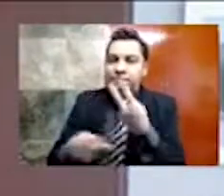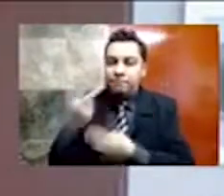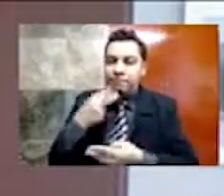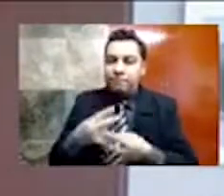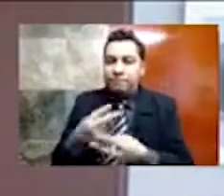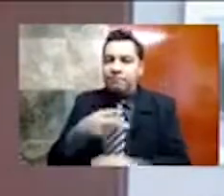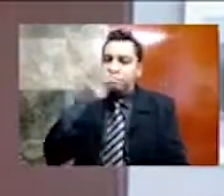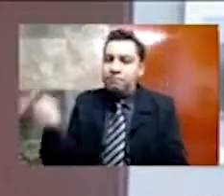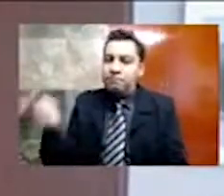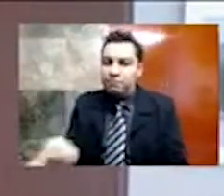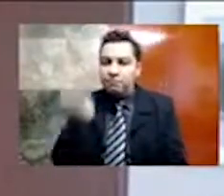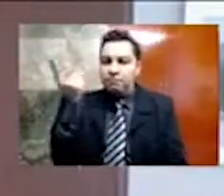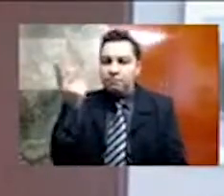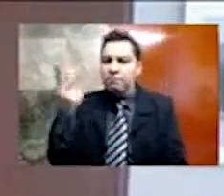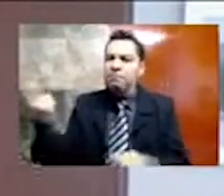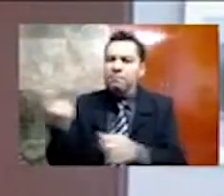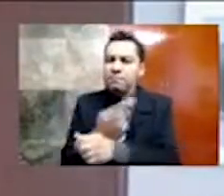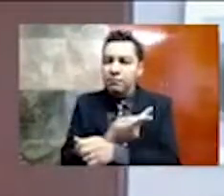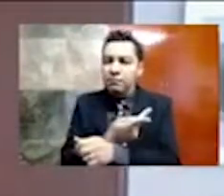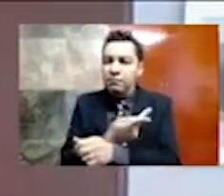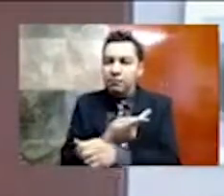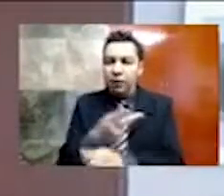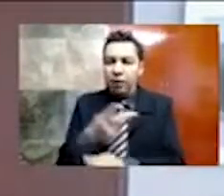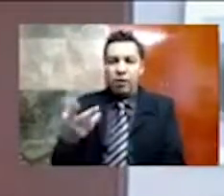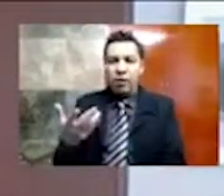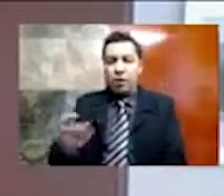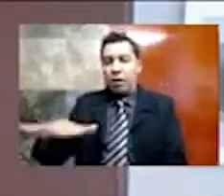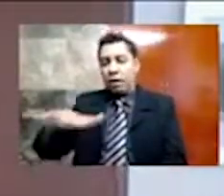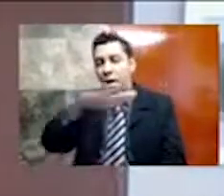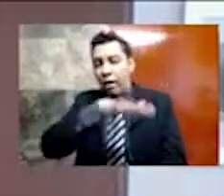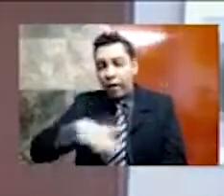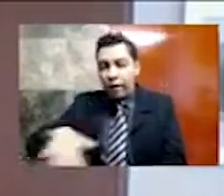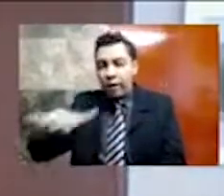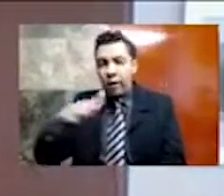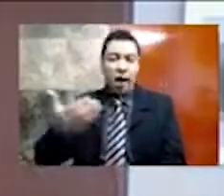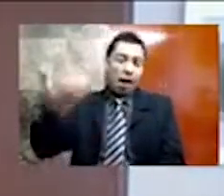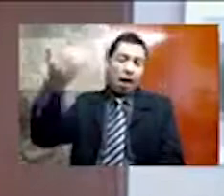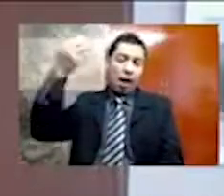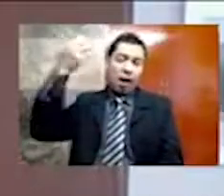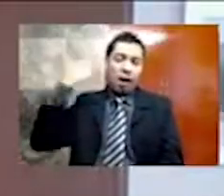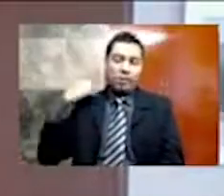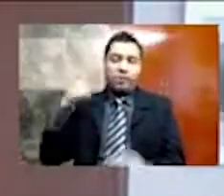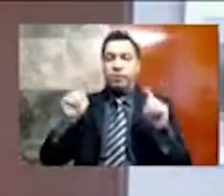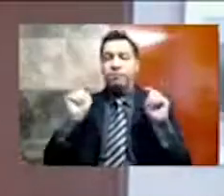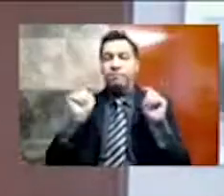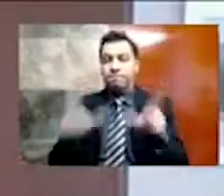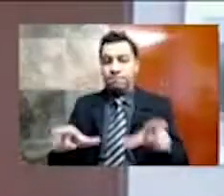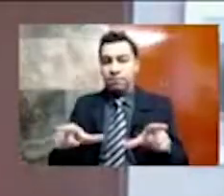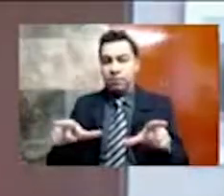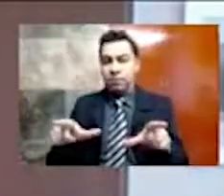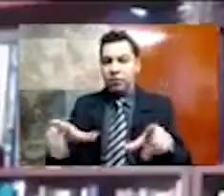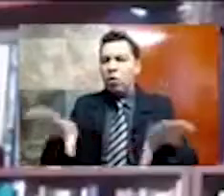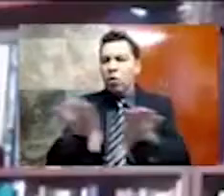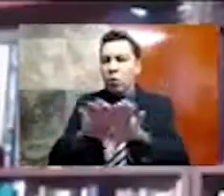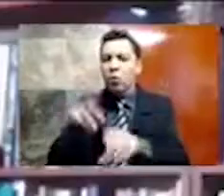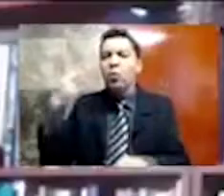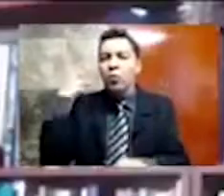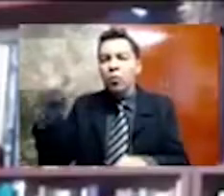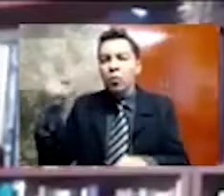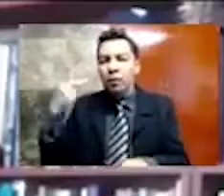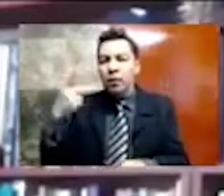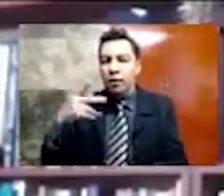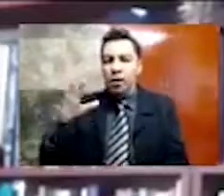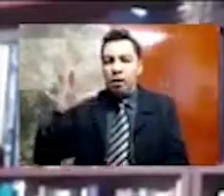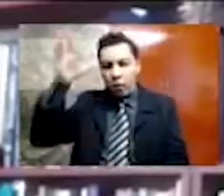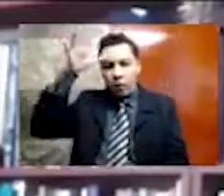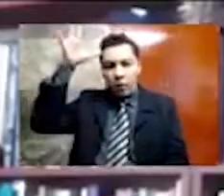era la situación política del Valle de Puebla, Tlaxcala, justo al arribo de los españoles. Bueno, para empezar, el